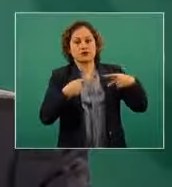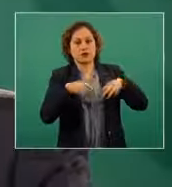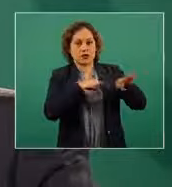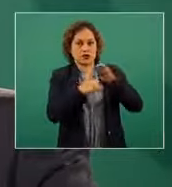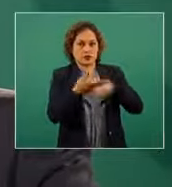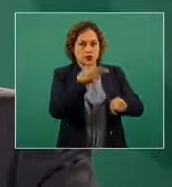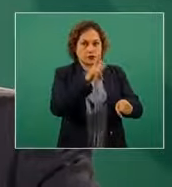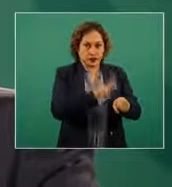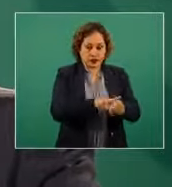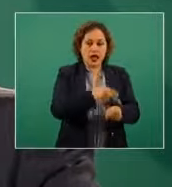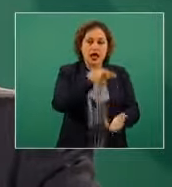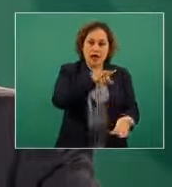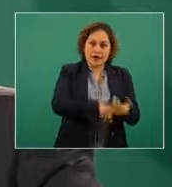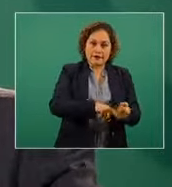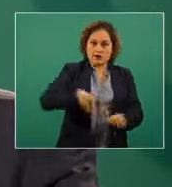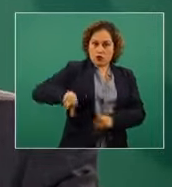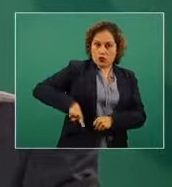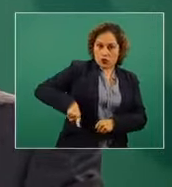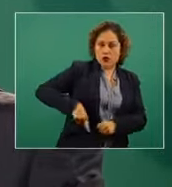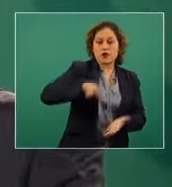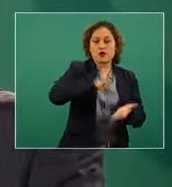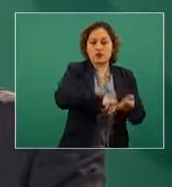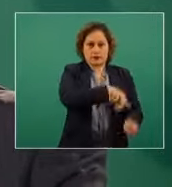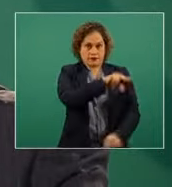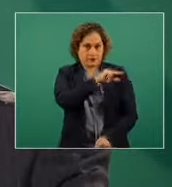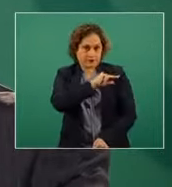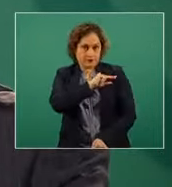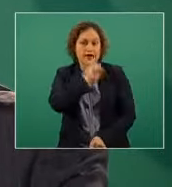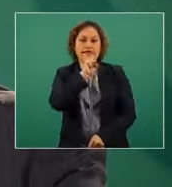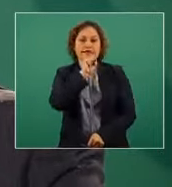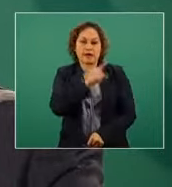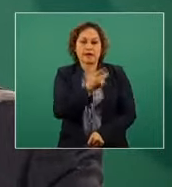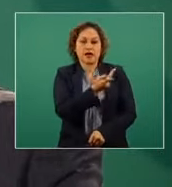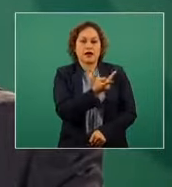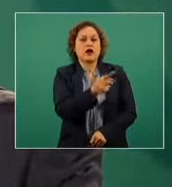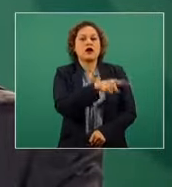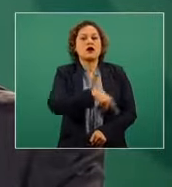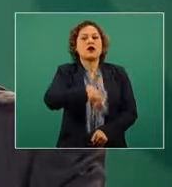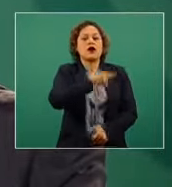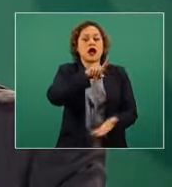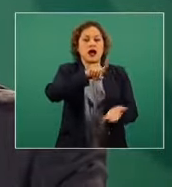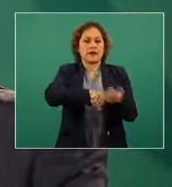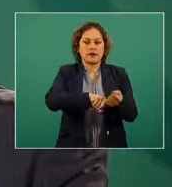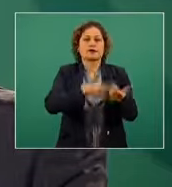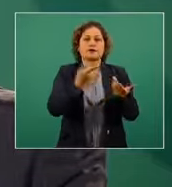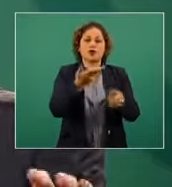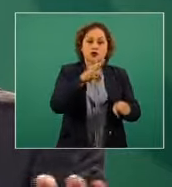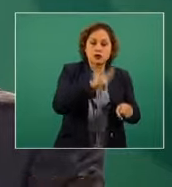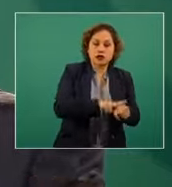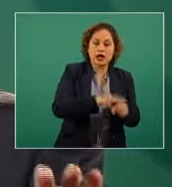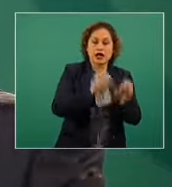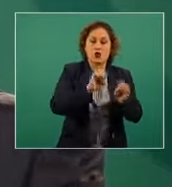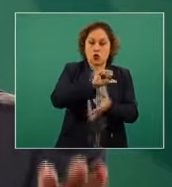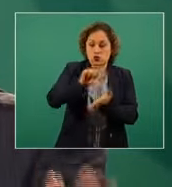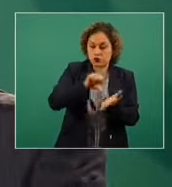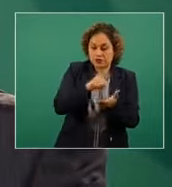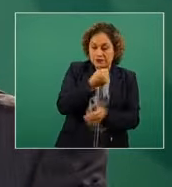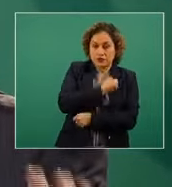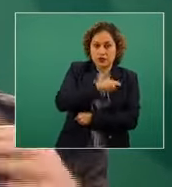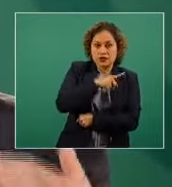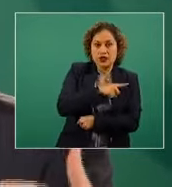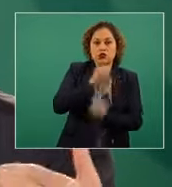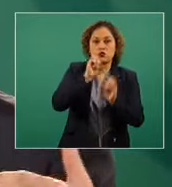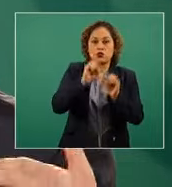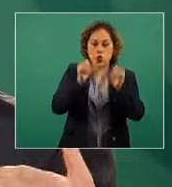del sector público como del privado, en atención hospitalaria, comunitaria y prehospitalaria, que están siendo